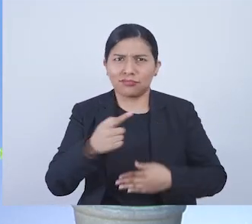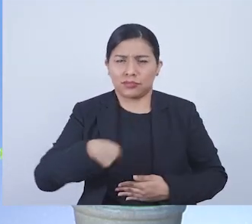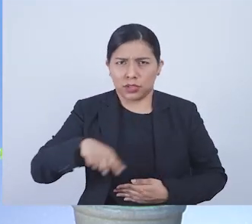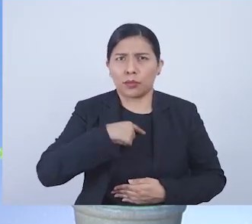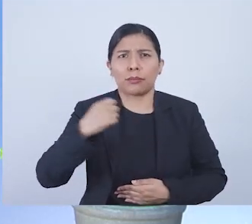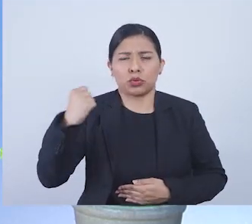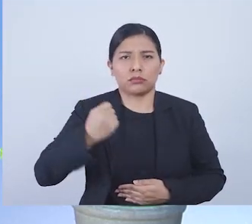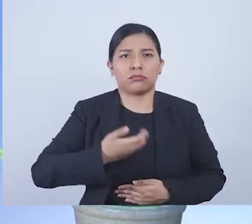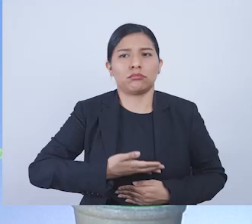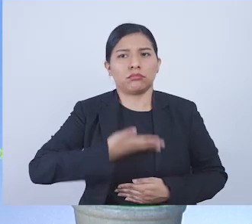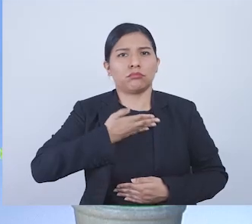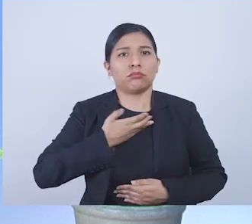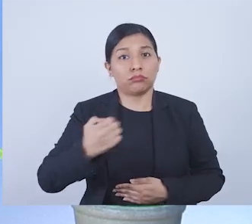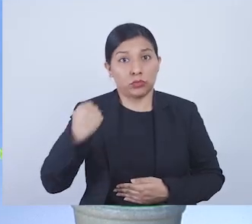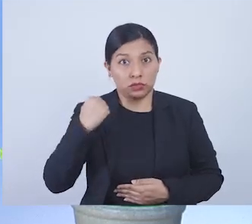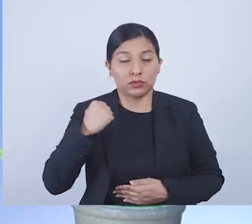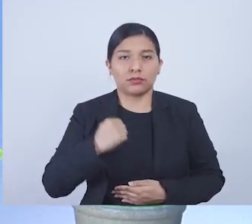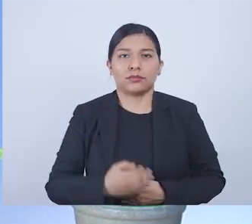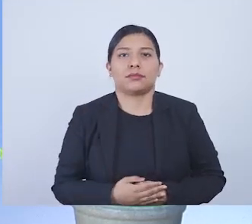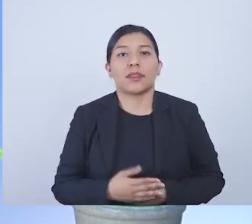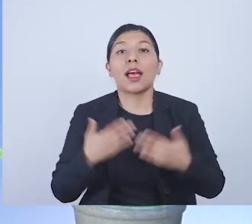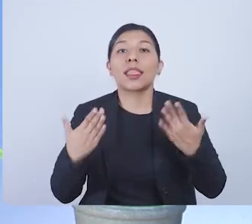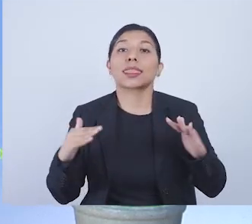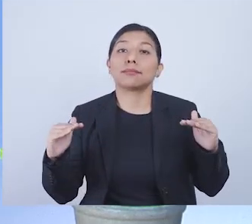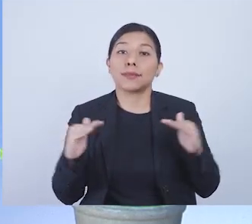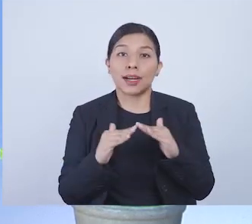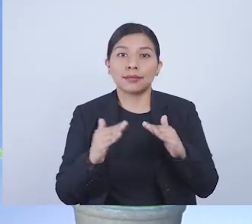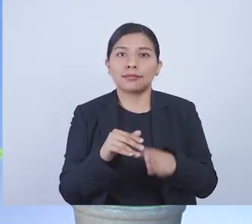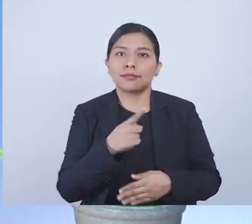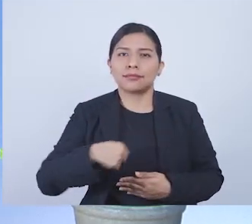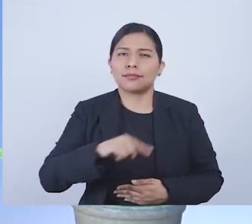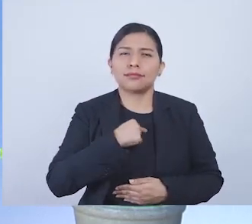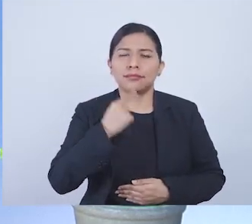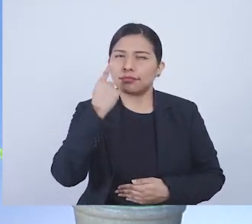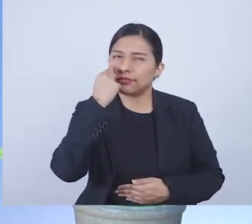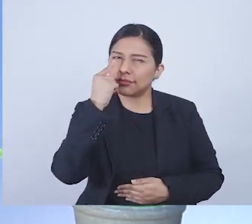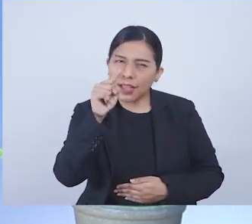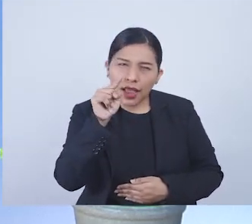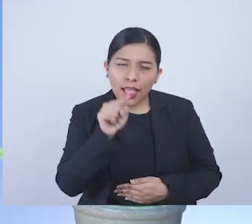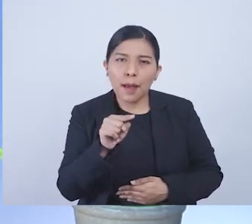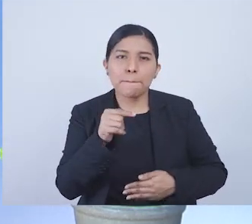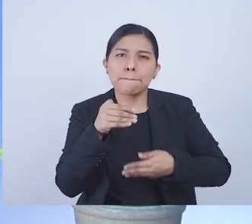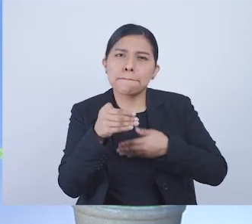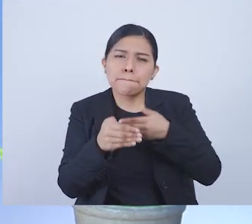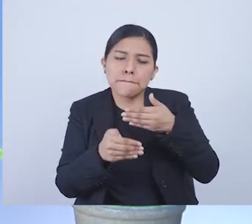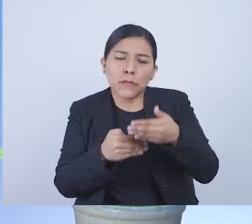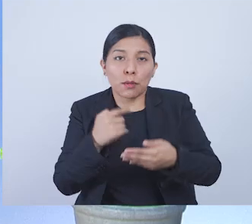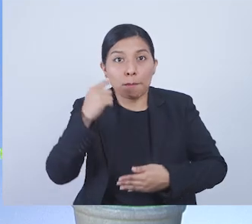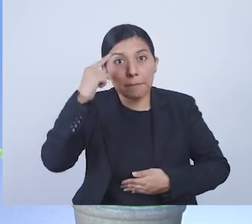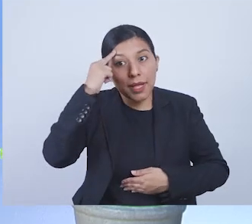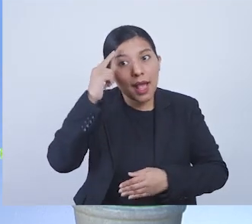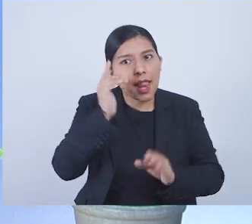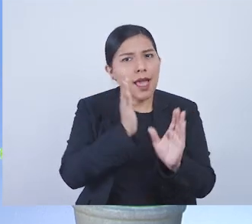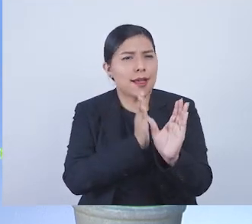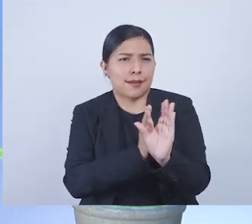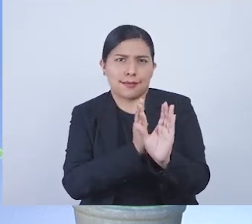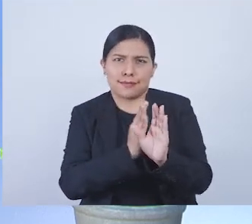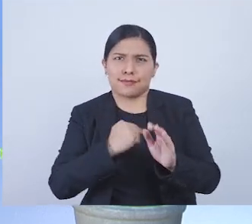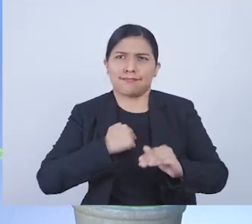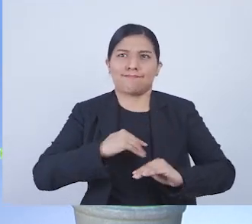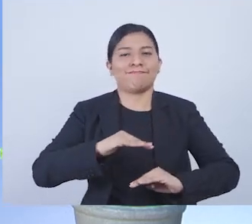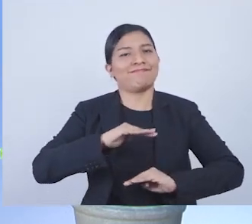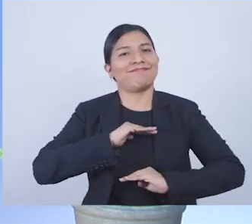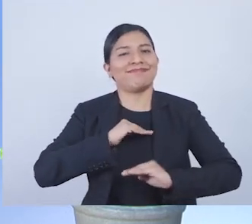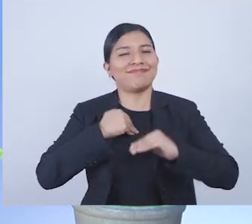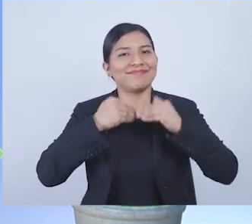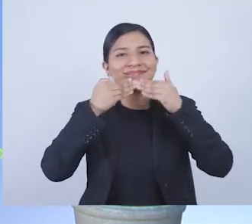importante. Pero además, vemos en el aspecto de los procesos psicológicos el bienestar, la